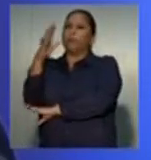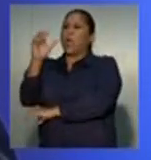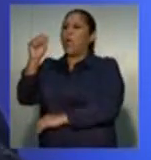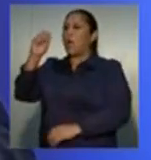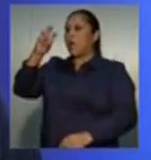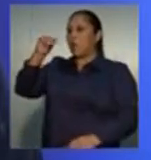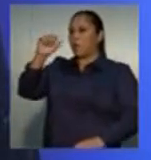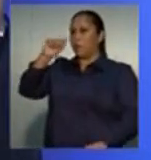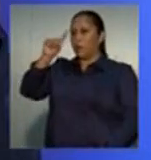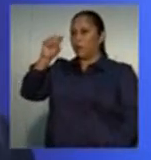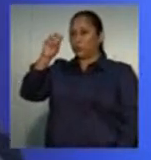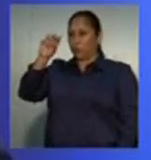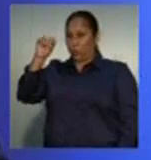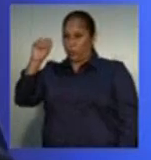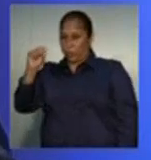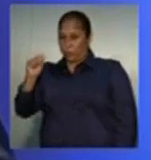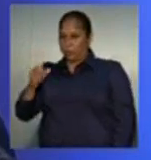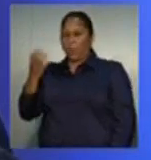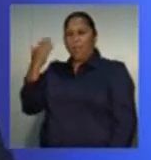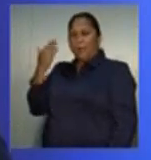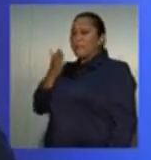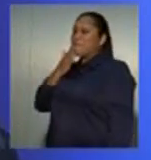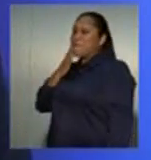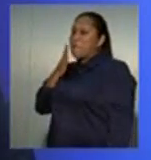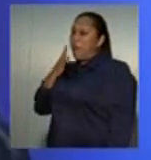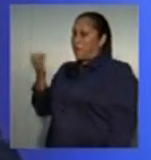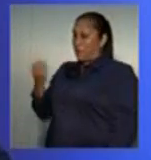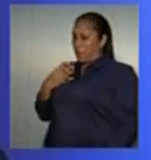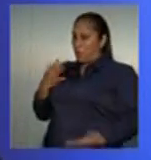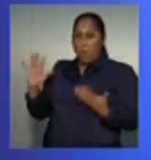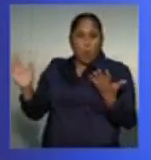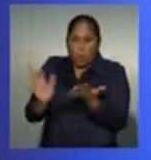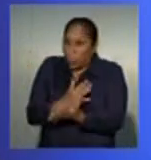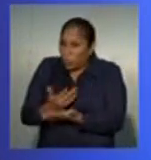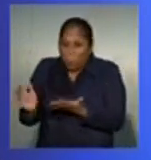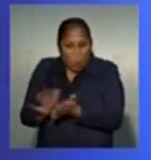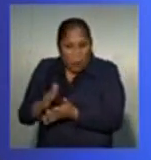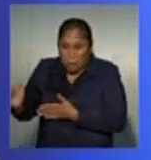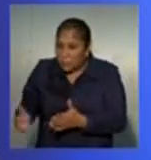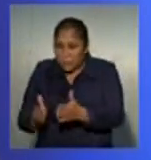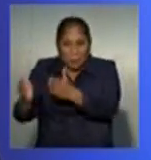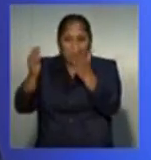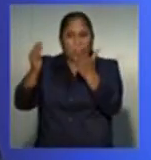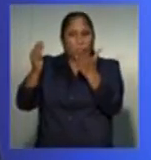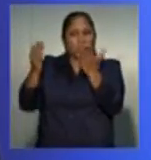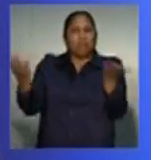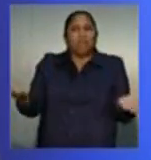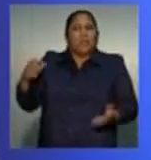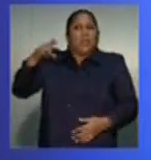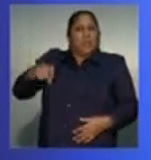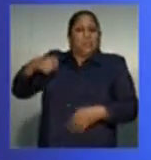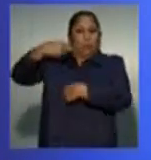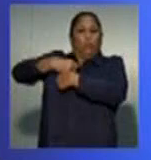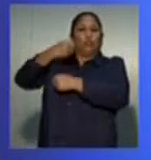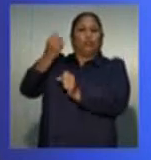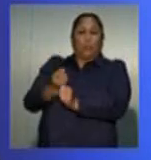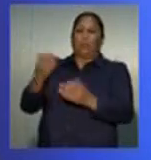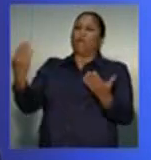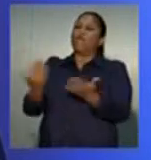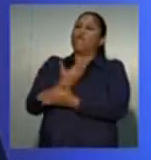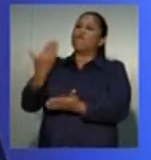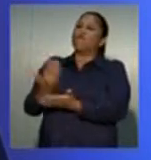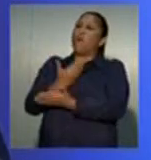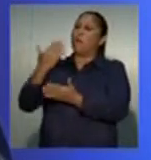amazónico Como dijo mi mamá cuando no hay más camino que recorrer Hay que crear nuevos